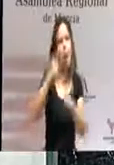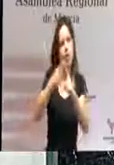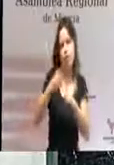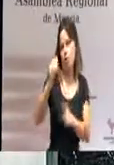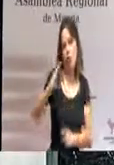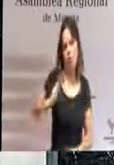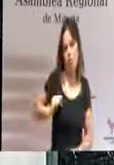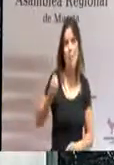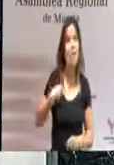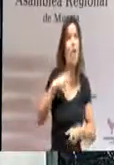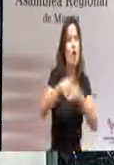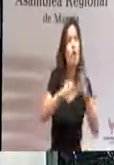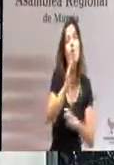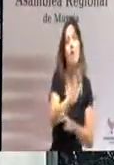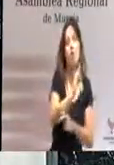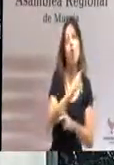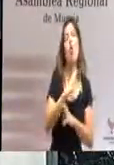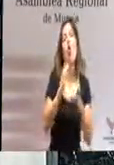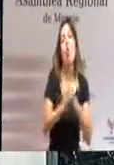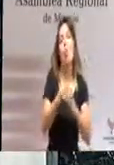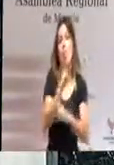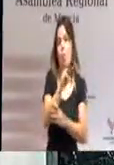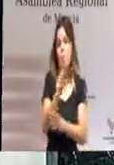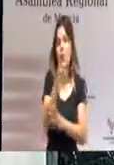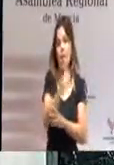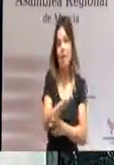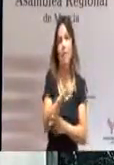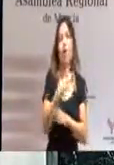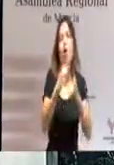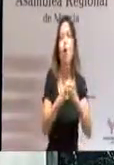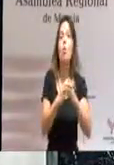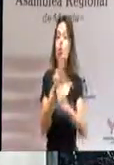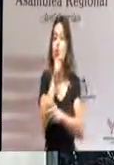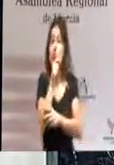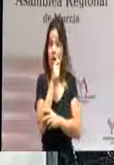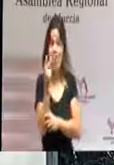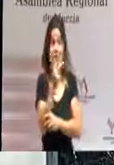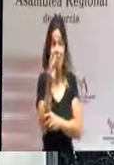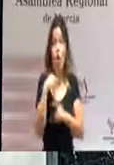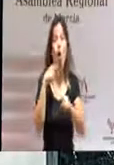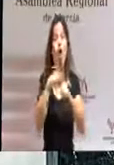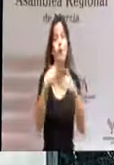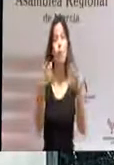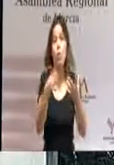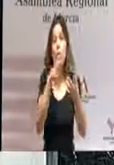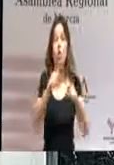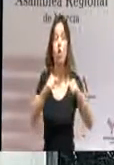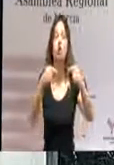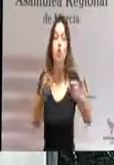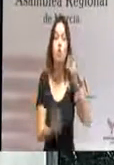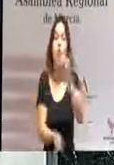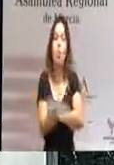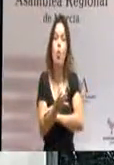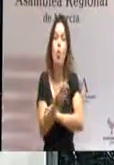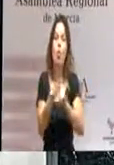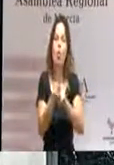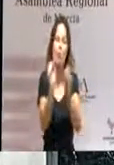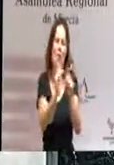sus reformas laborales, las del Partido Popular y también las del Partido Socialista, las que han contribuido a generar esta